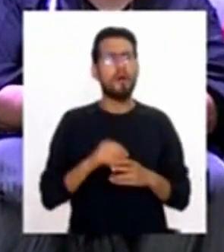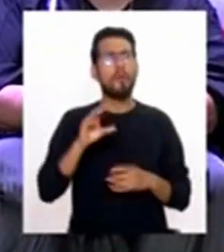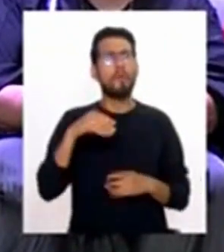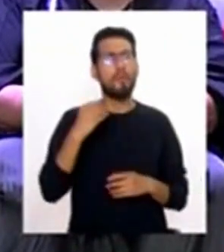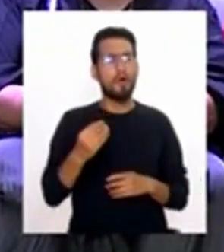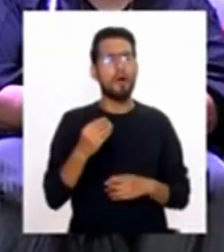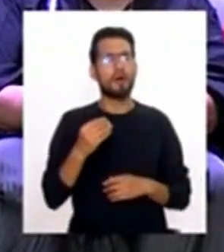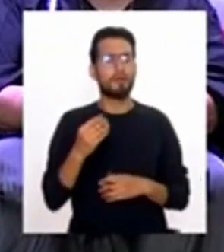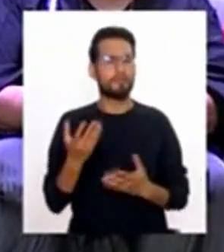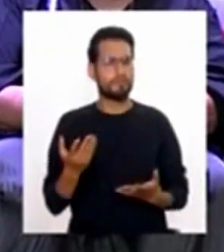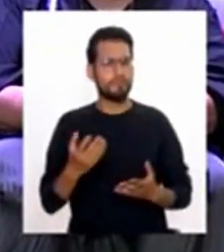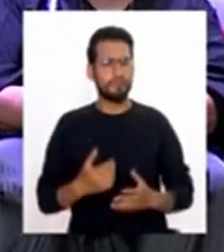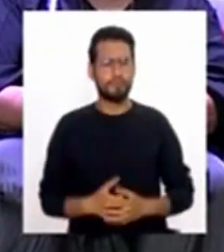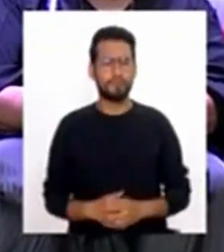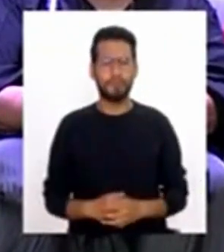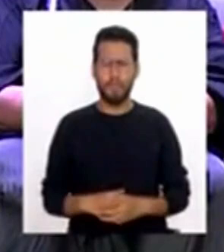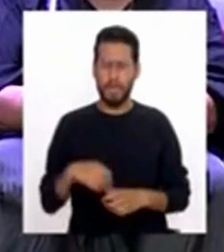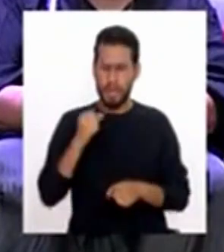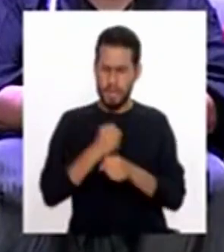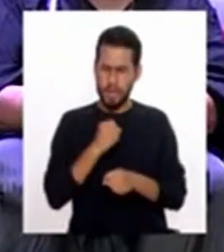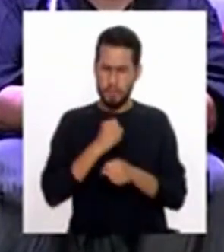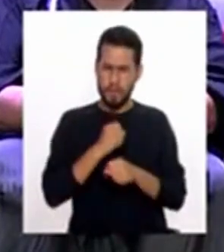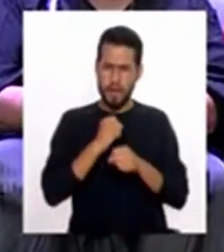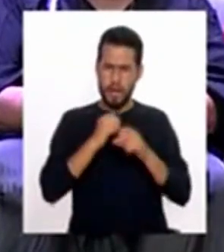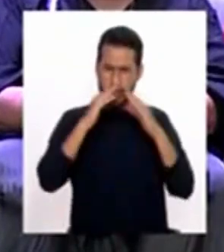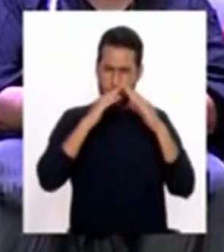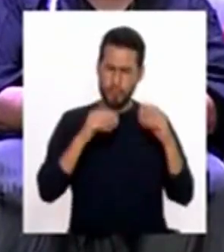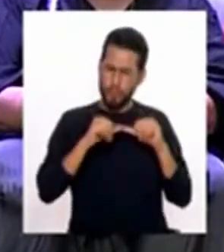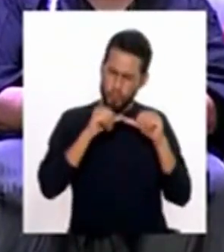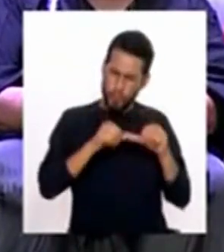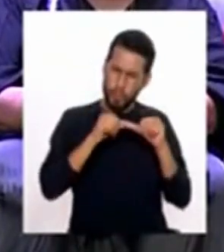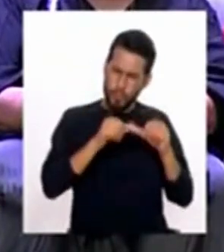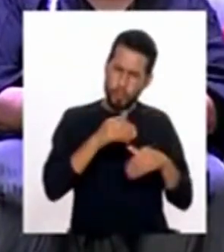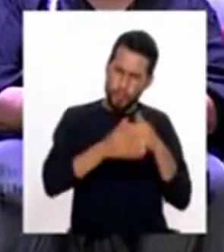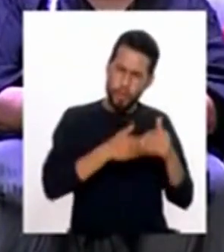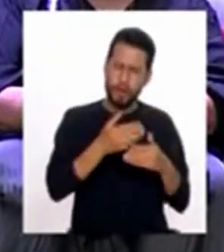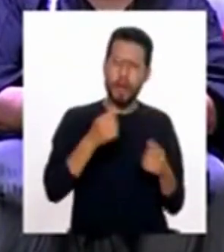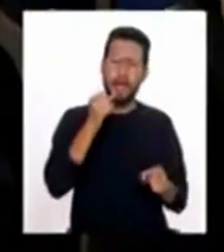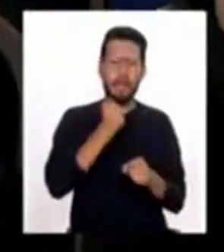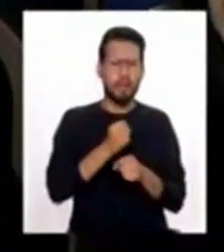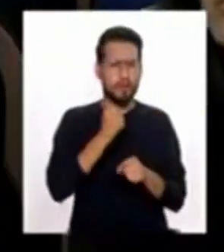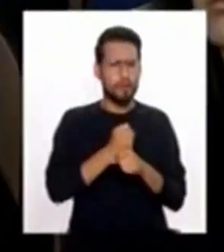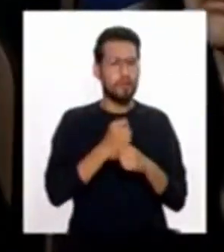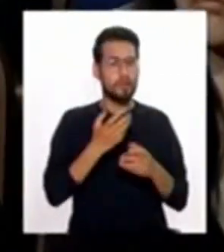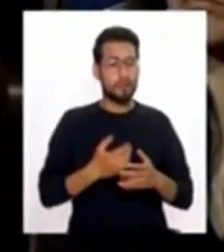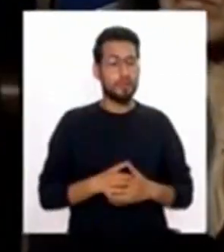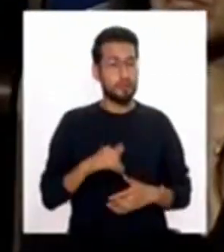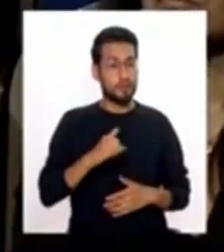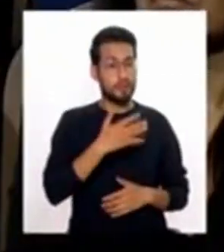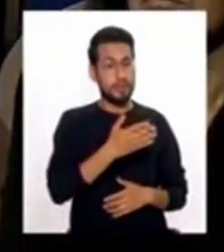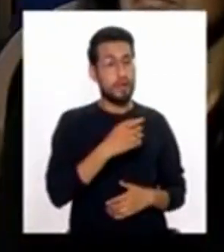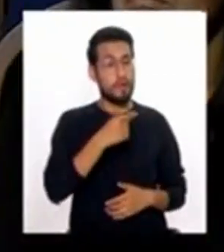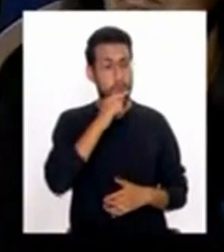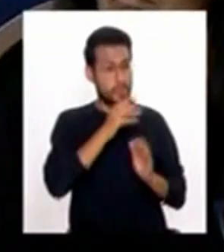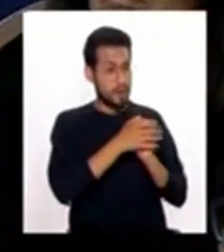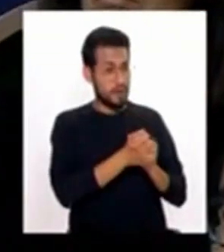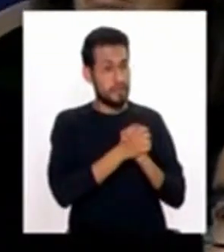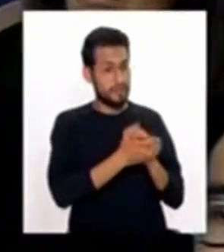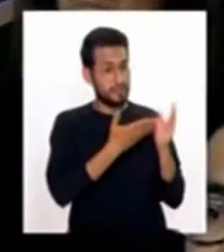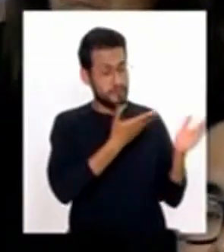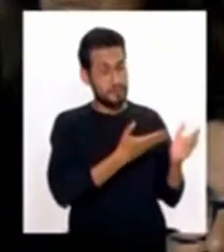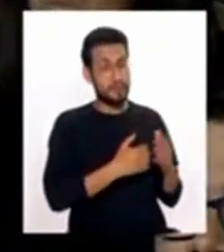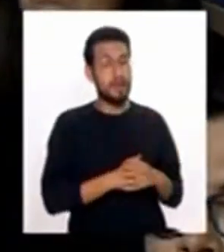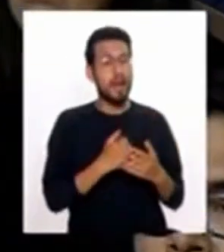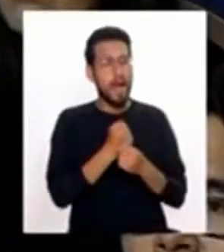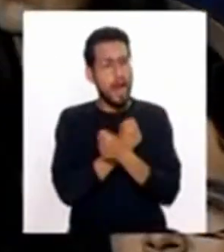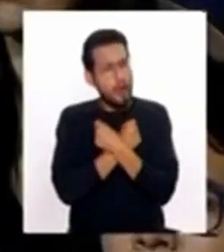no solamente es un trabajo que nunca termina, sino es un trabajo, como dijo nuestra amiga, ella,